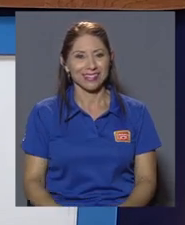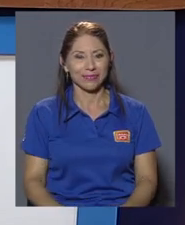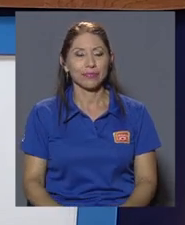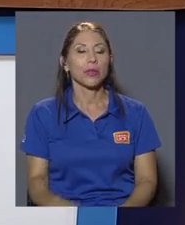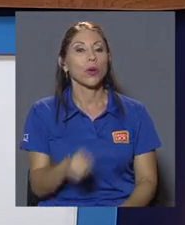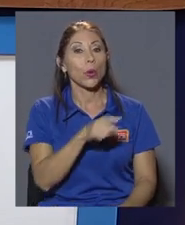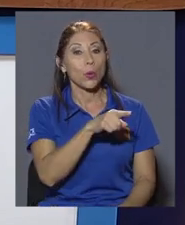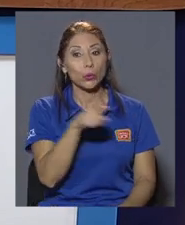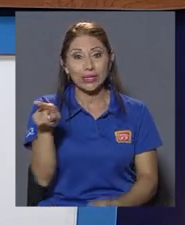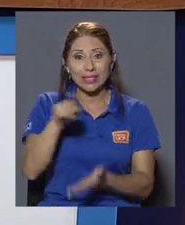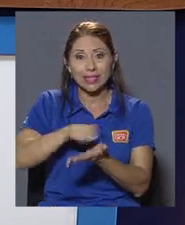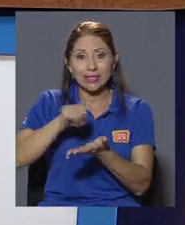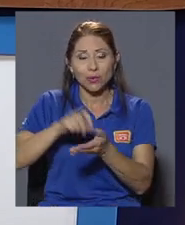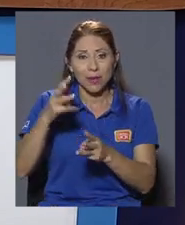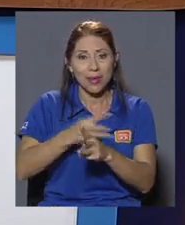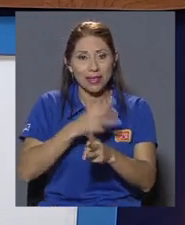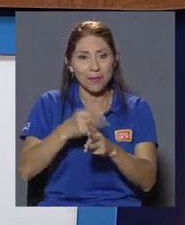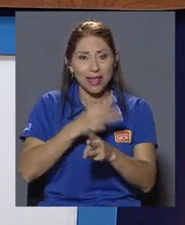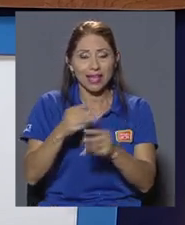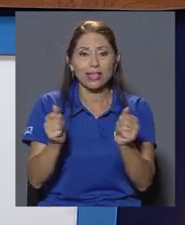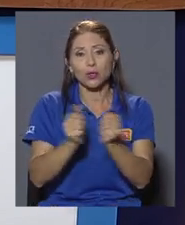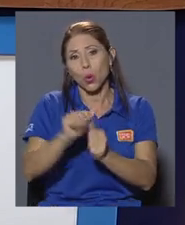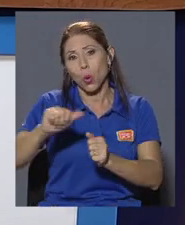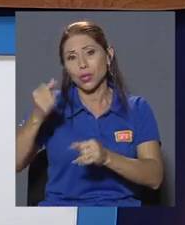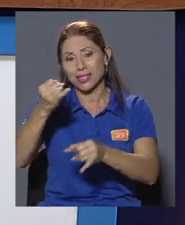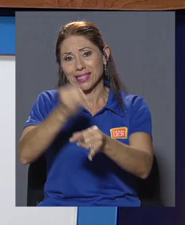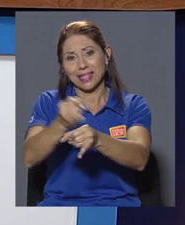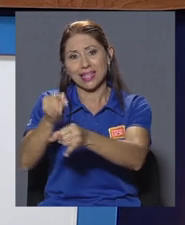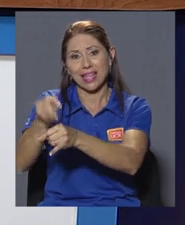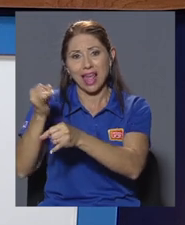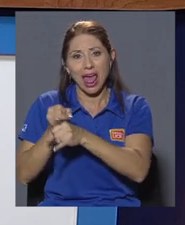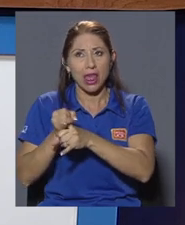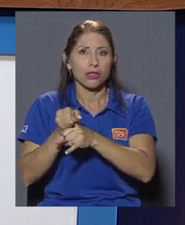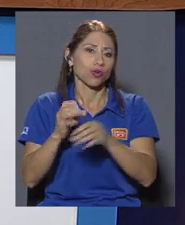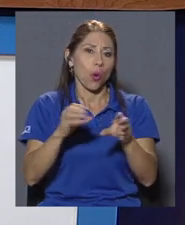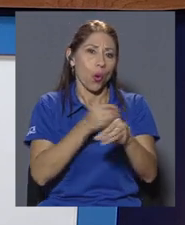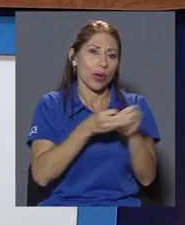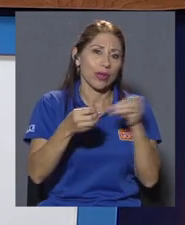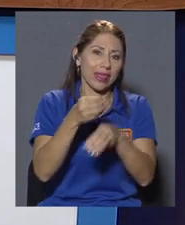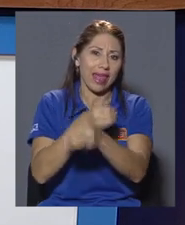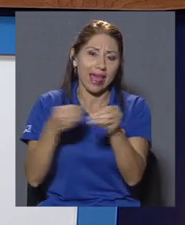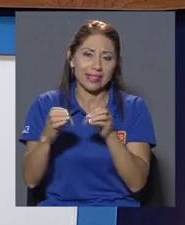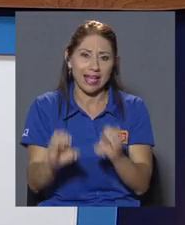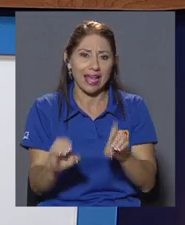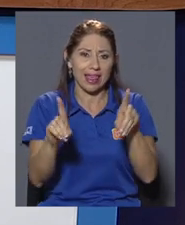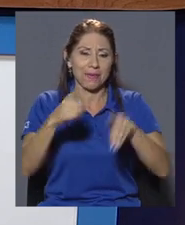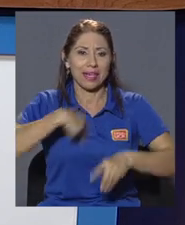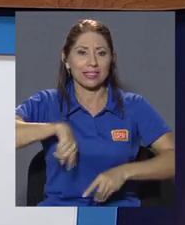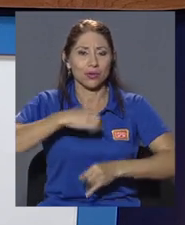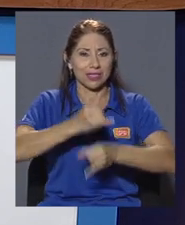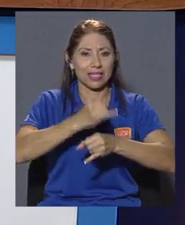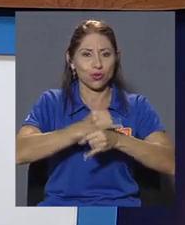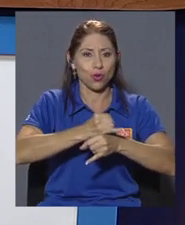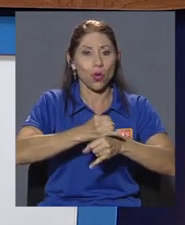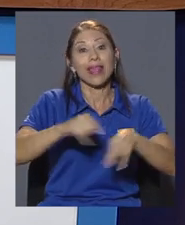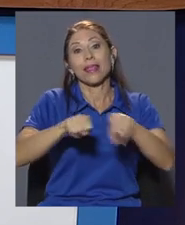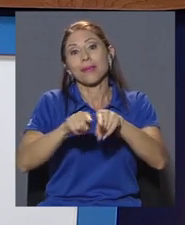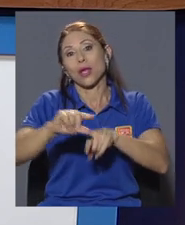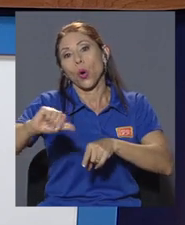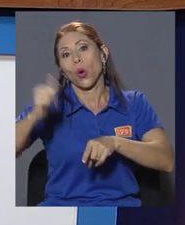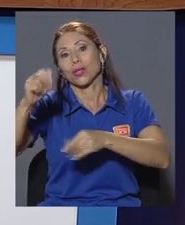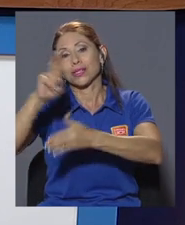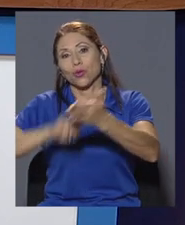ustedes en la escuela de matemática junto con otras entidades de unidades académicas de nuestra institución y otras universidades